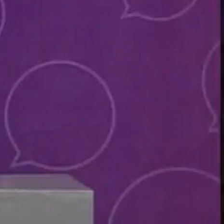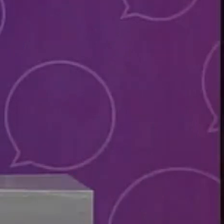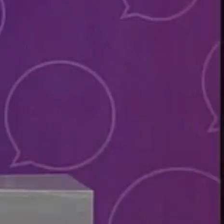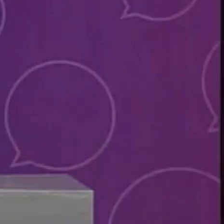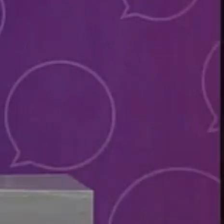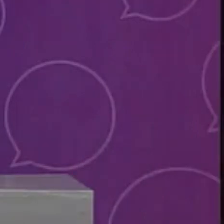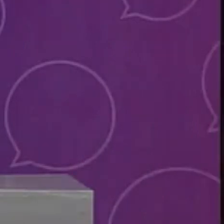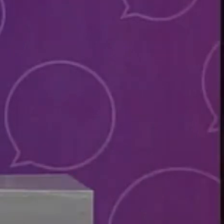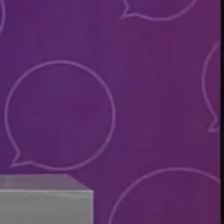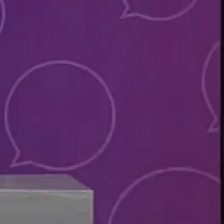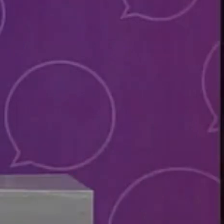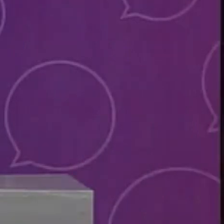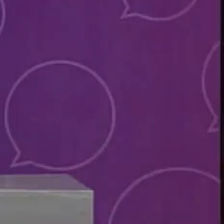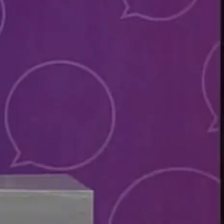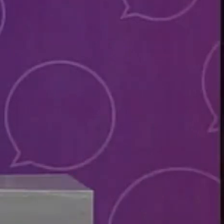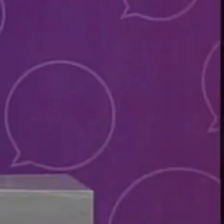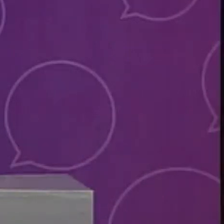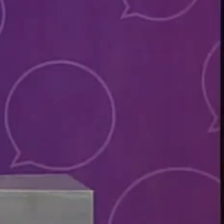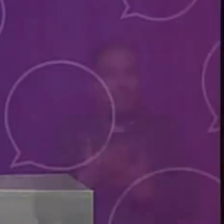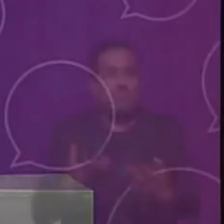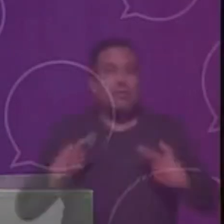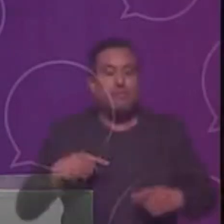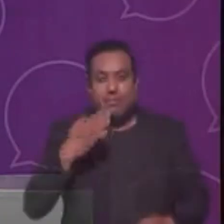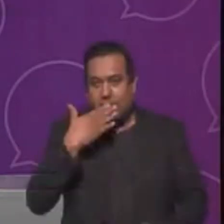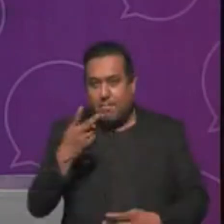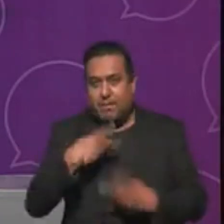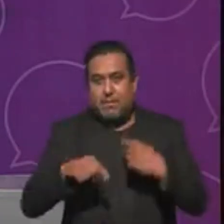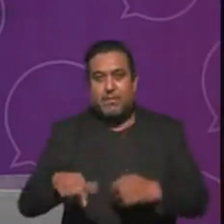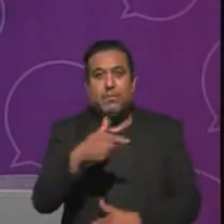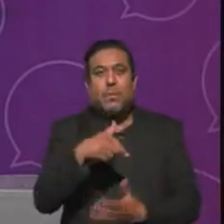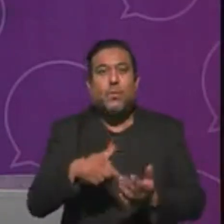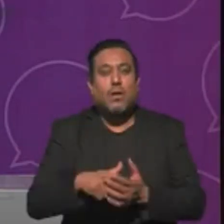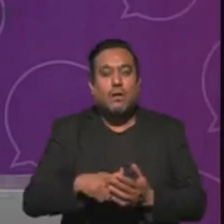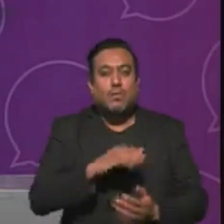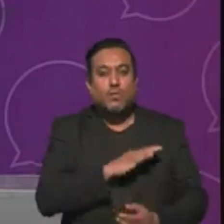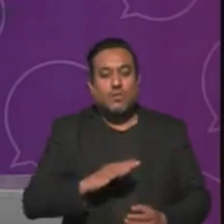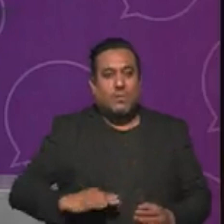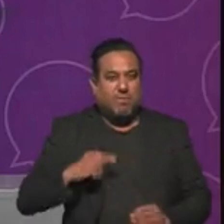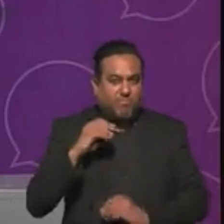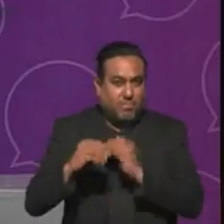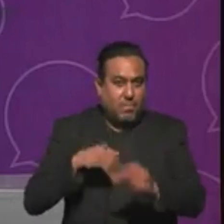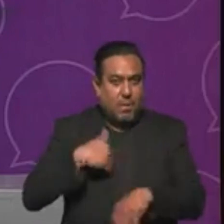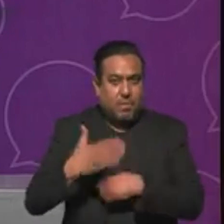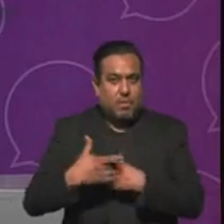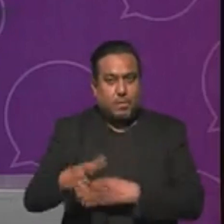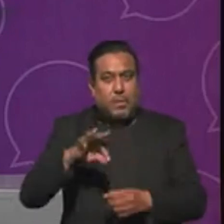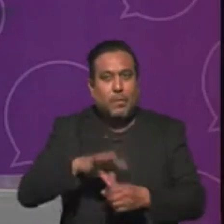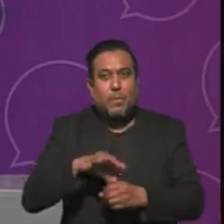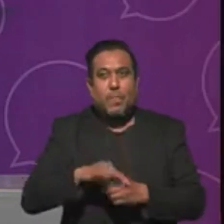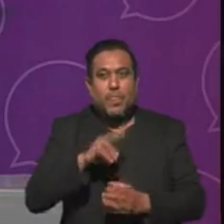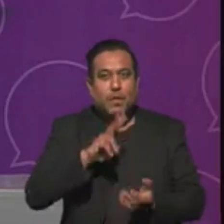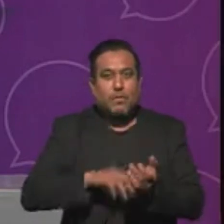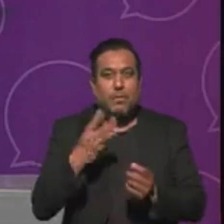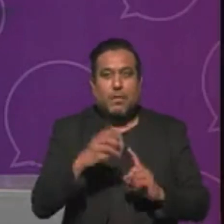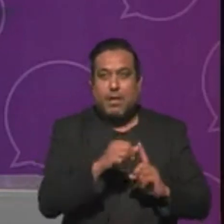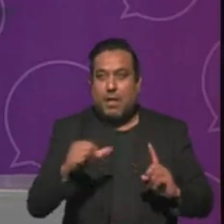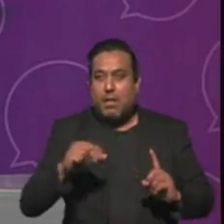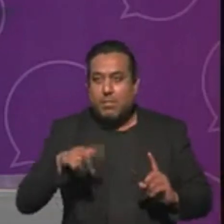Buenas noches sean todas las personas bienvenidas al debate municipal de Celaya para el proceso electoral local ordinario